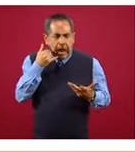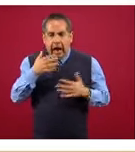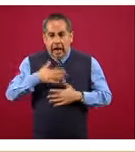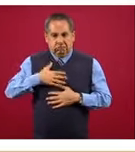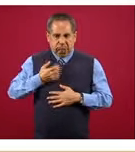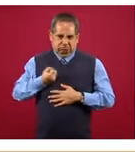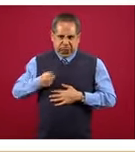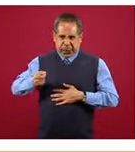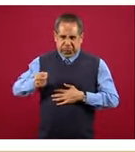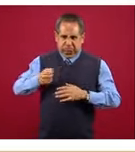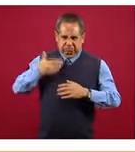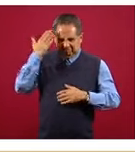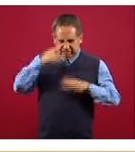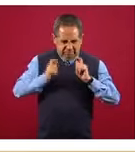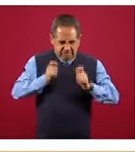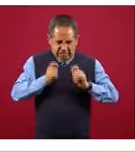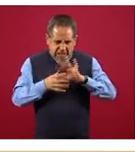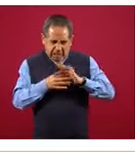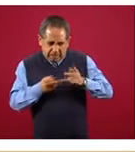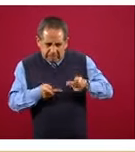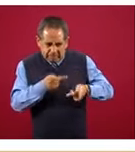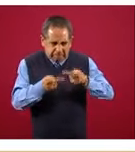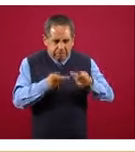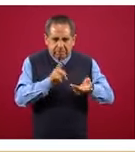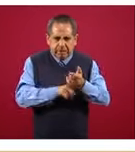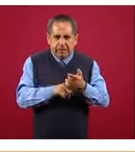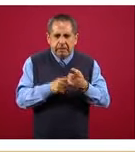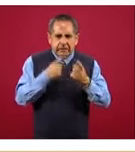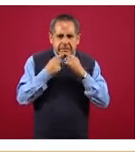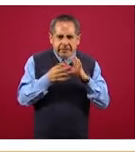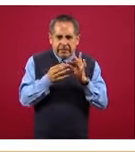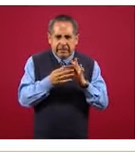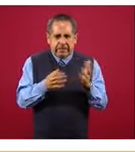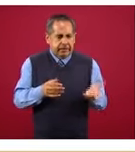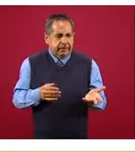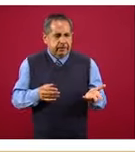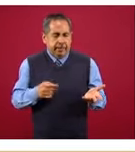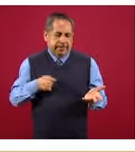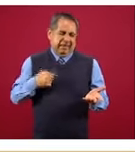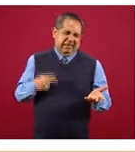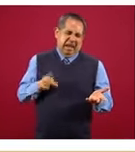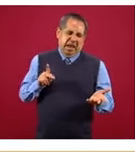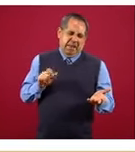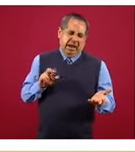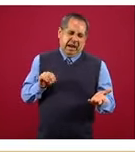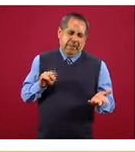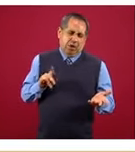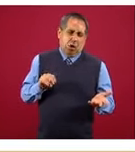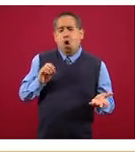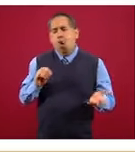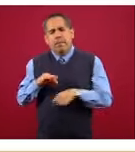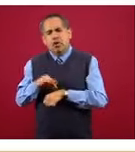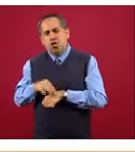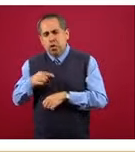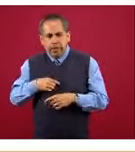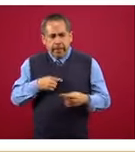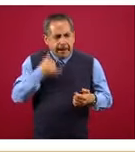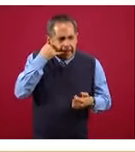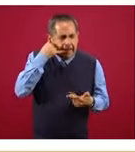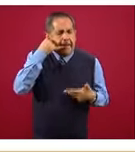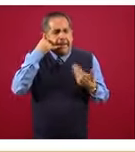técnico calificado, ya sea técnico de urgencias médicas, TARM o TUM, o como le quieran llamar, que es paramédico, o el médico regulador toma